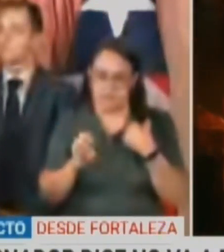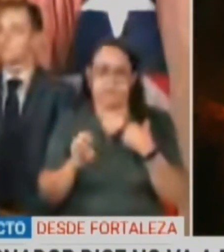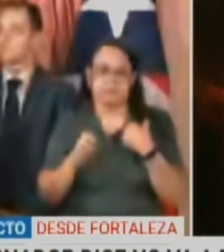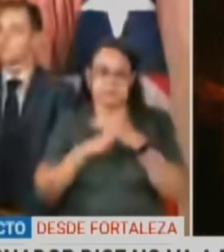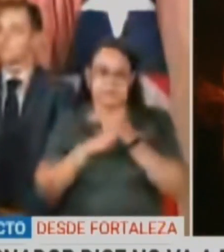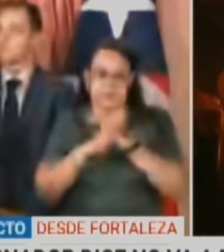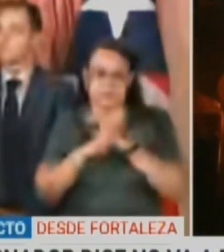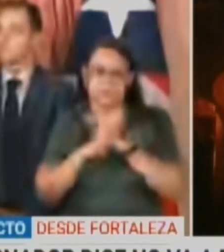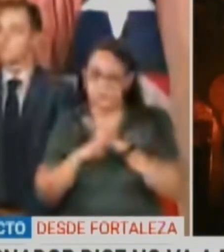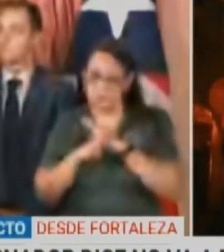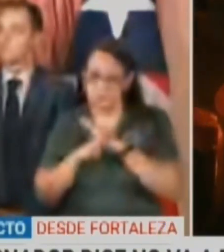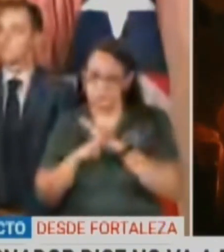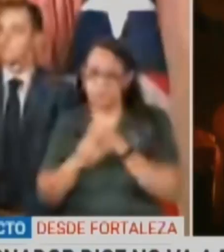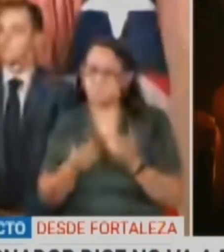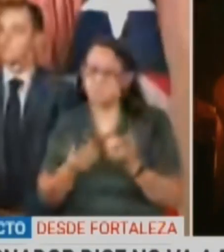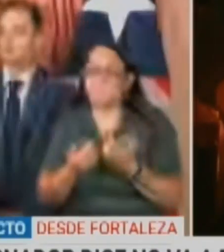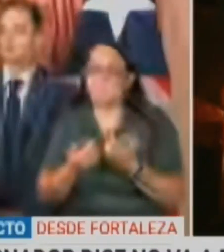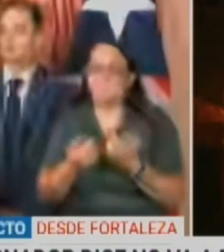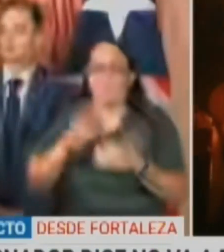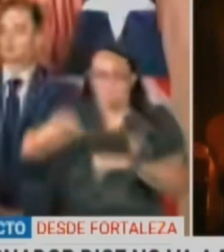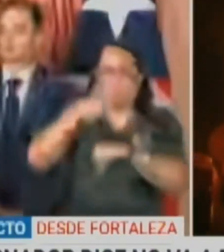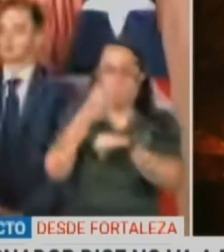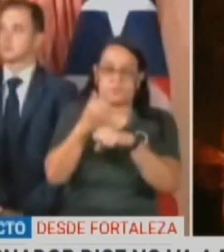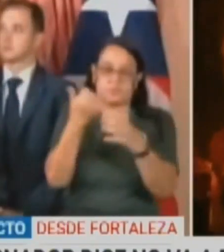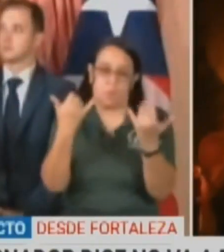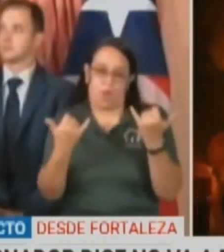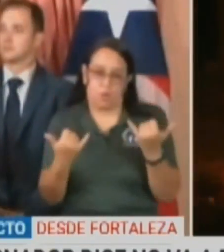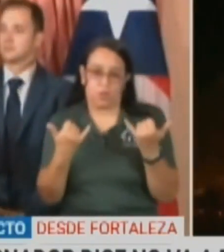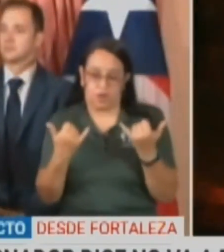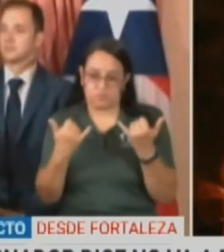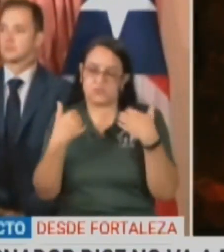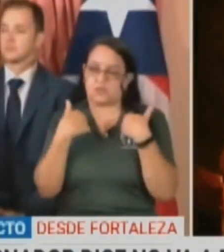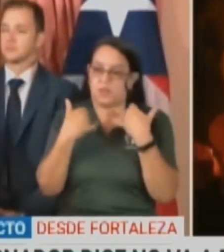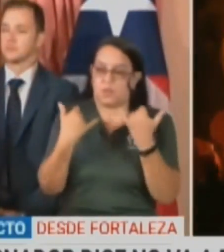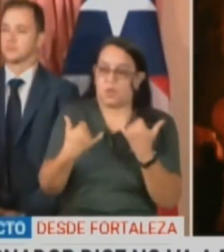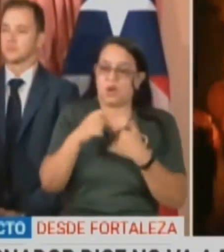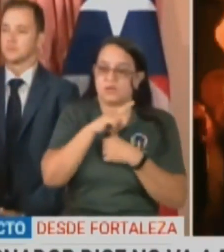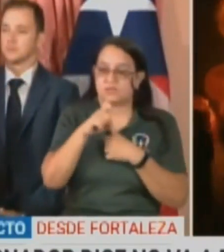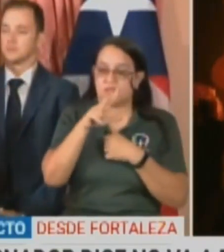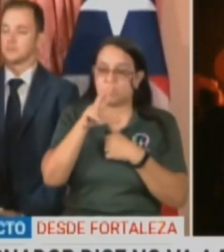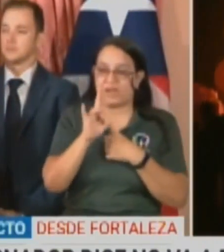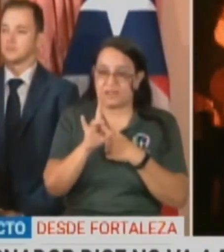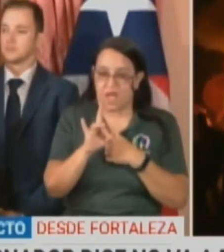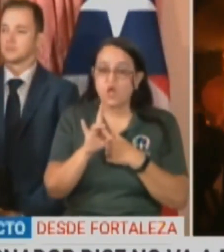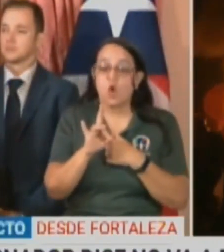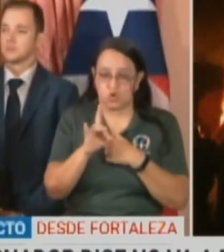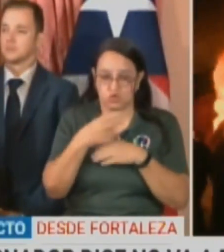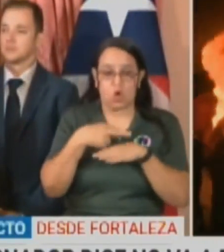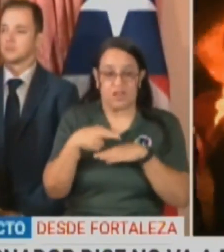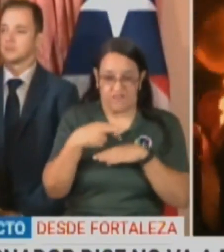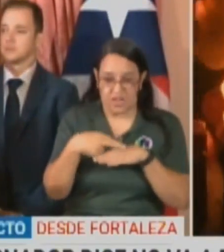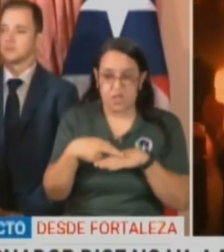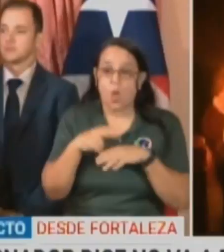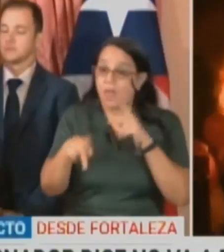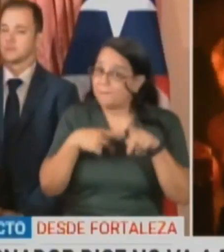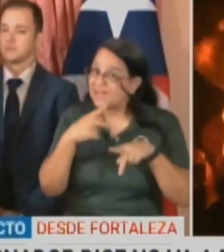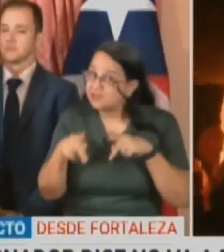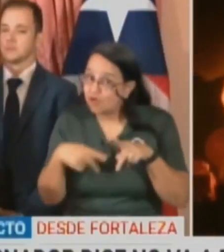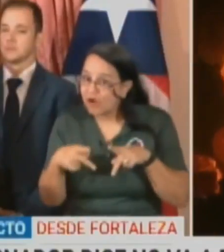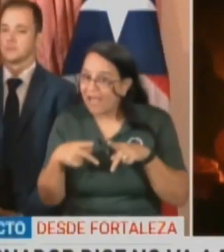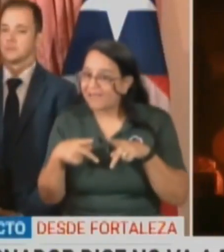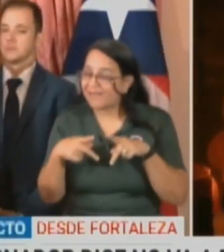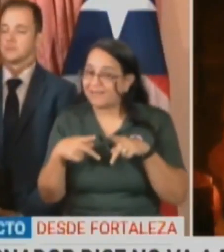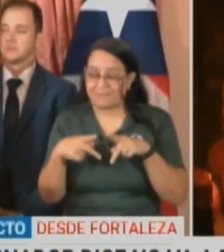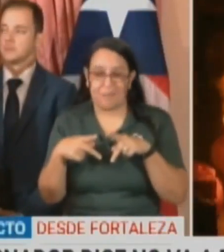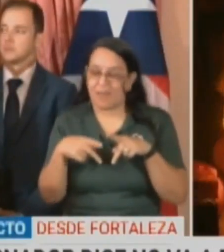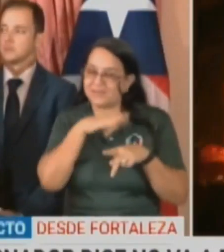Rico y lo implementamos ahora. Se han tenido ahora 138 referidos de personas que estaban haciendo fraude en Puerto